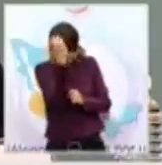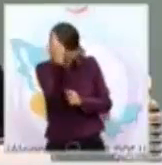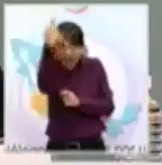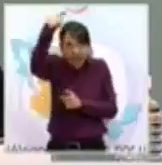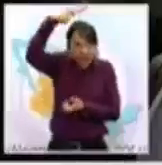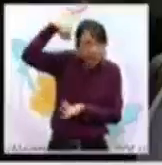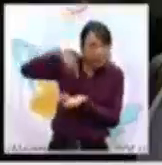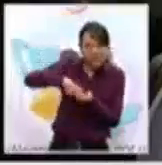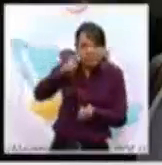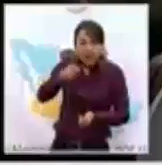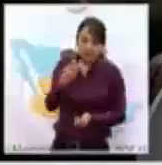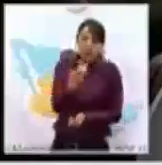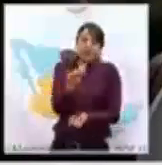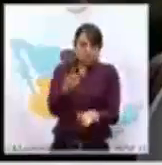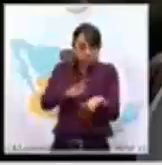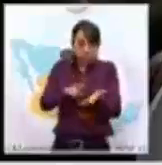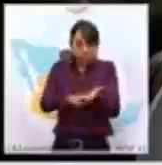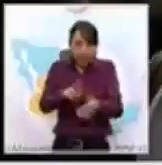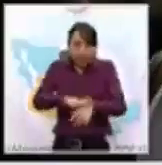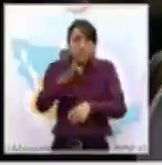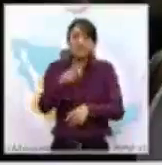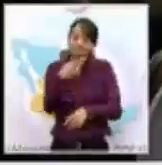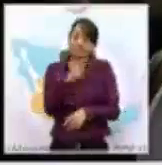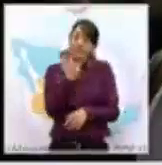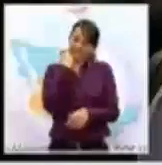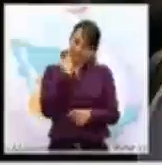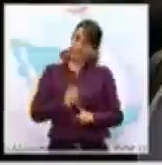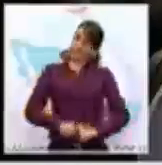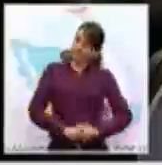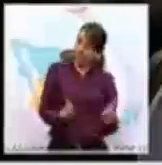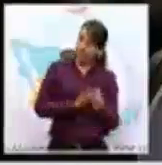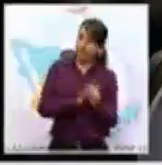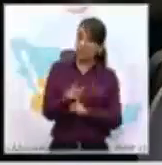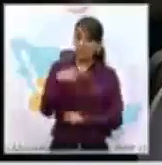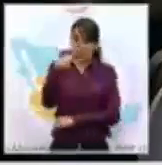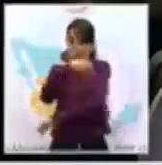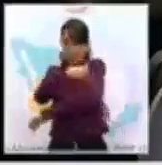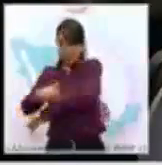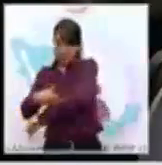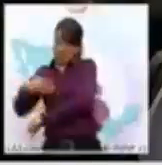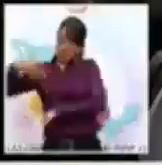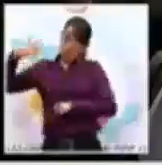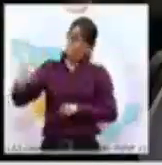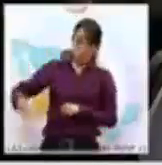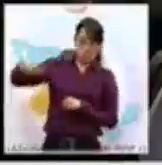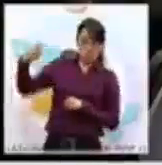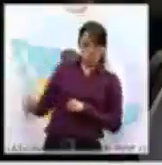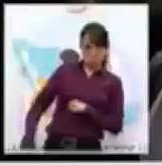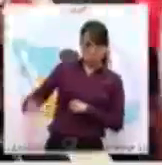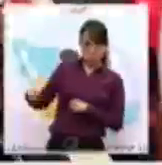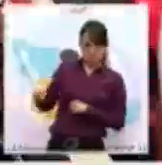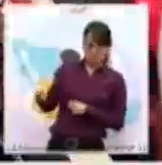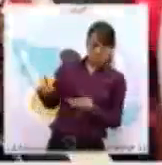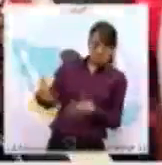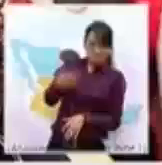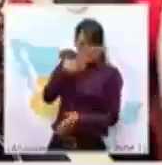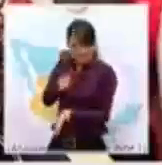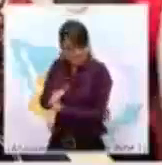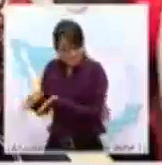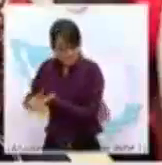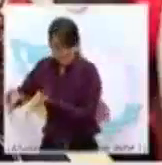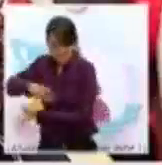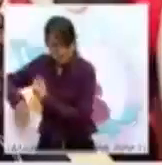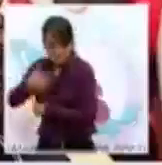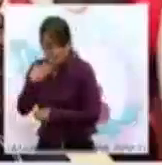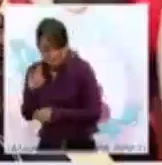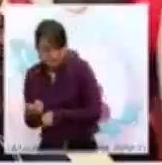La gran diferencia es que si tú vienes de una familia de altos ingresos y decides no utilizar tu